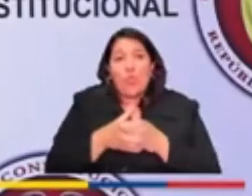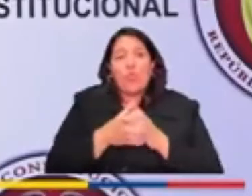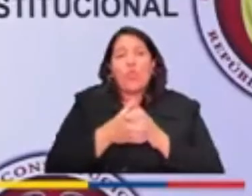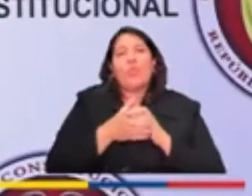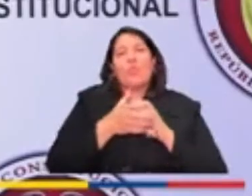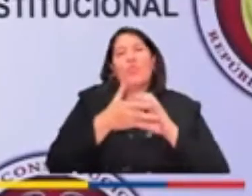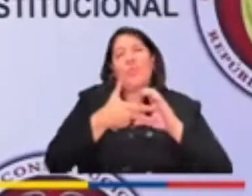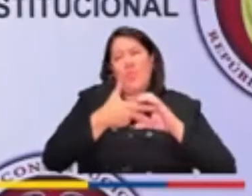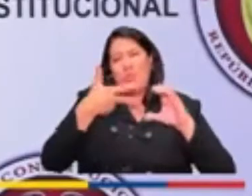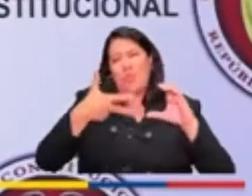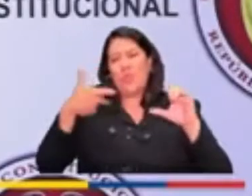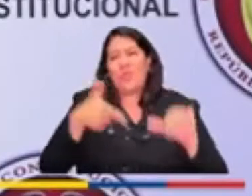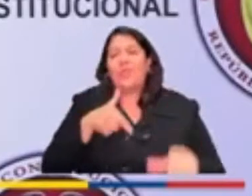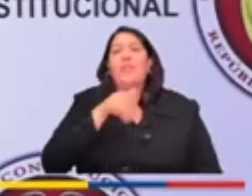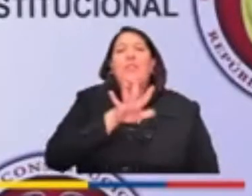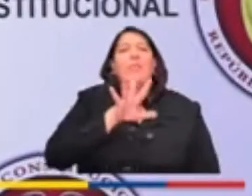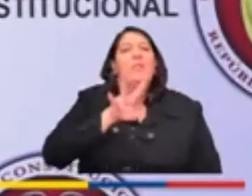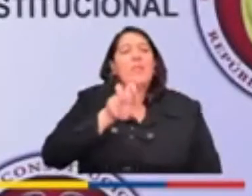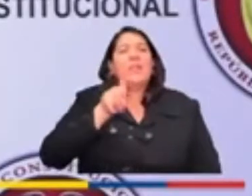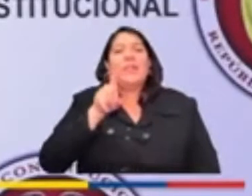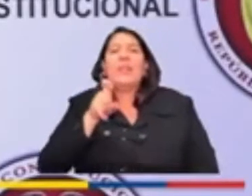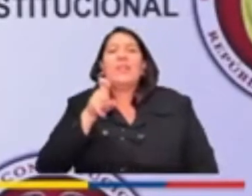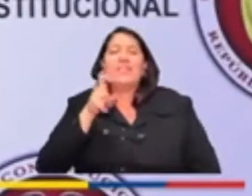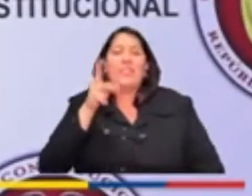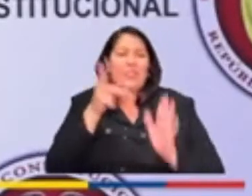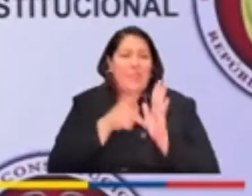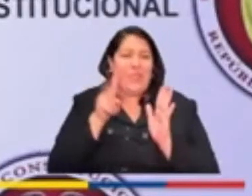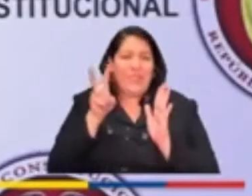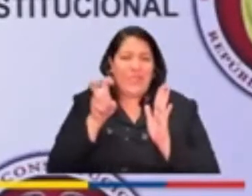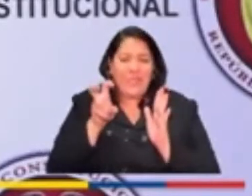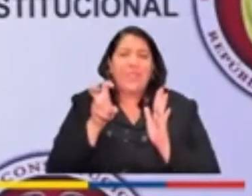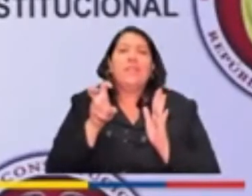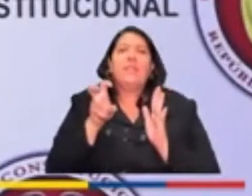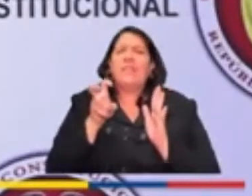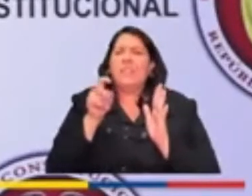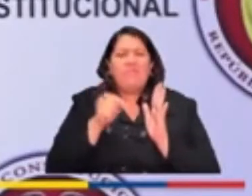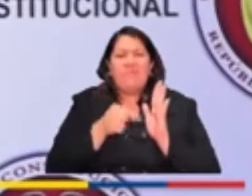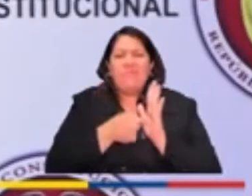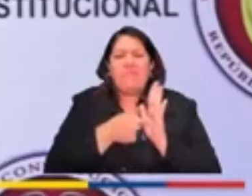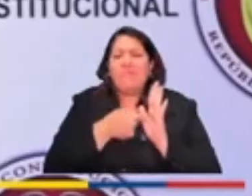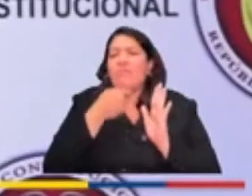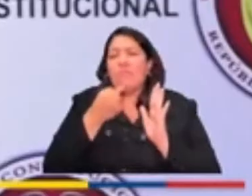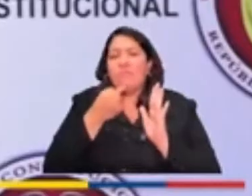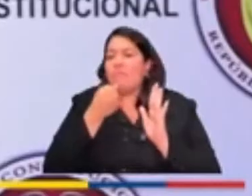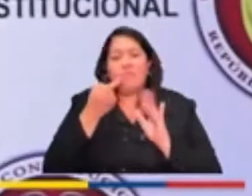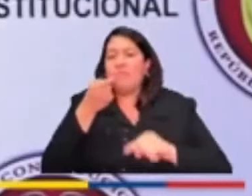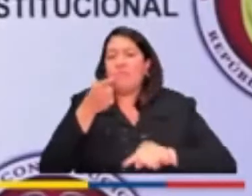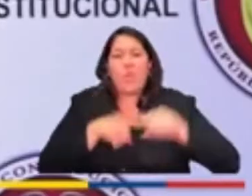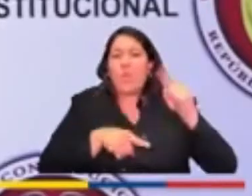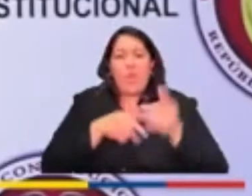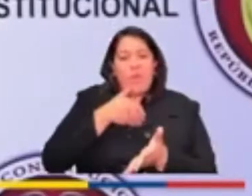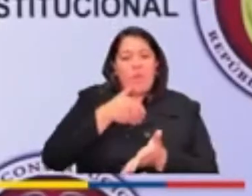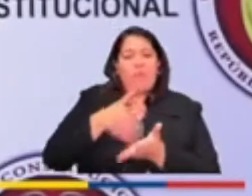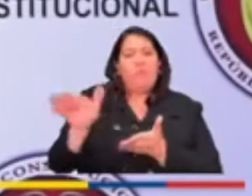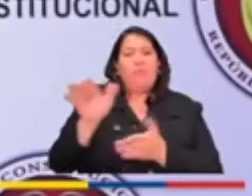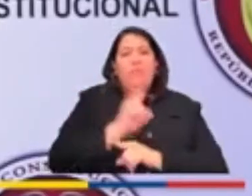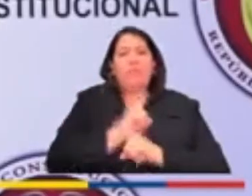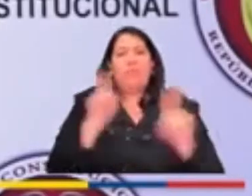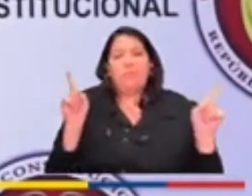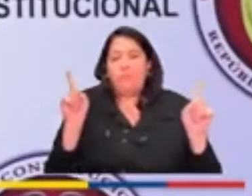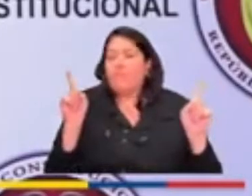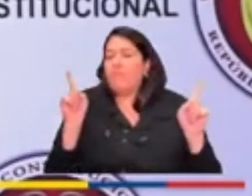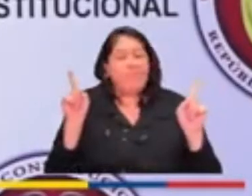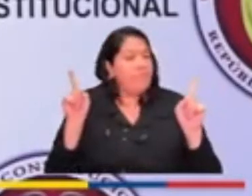sentencia T 556 de 2007, donde se dice que no puede haber desalojo